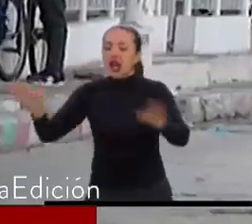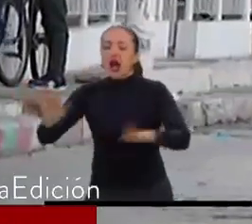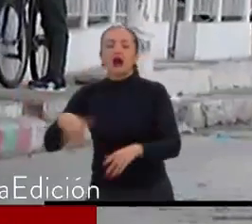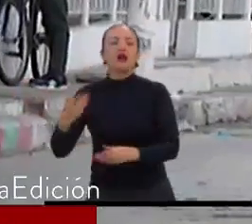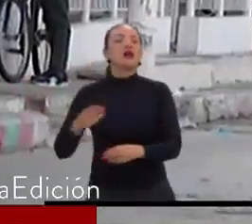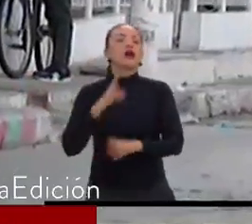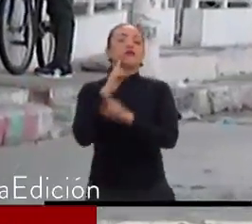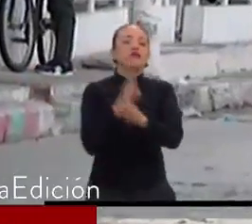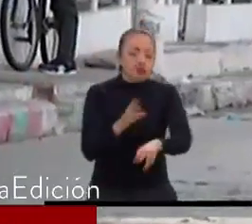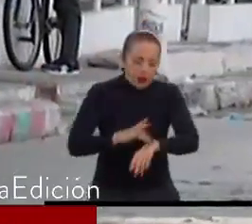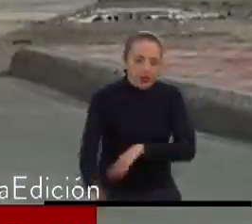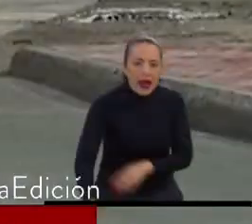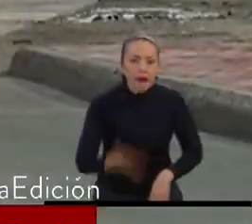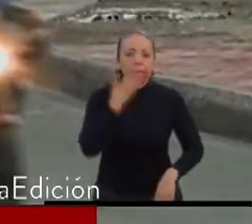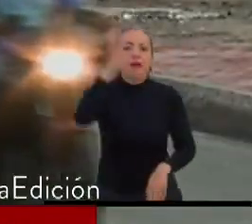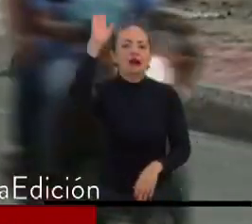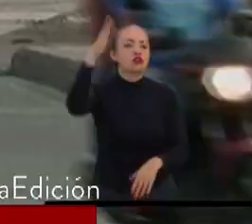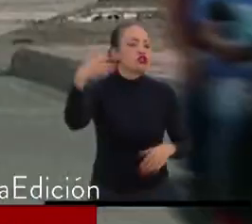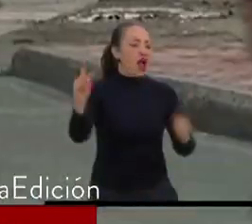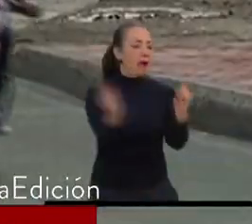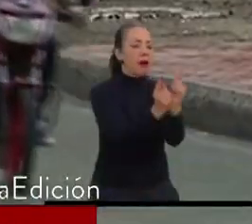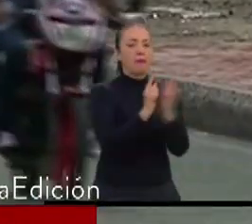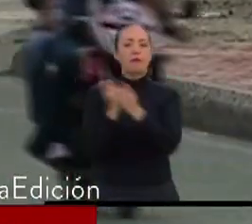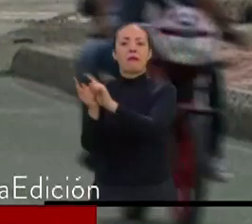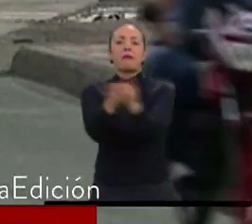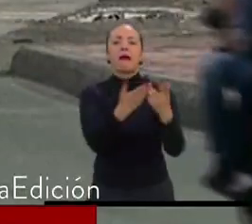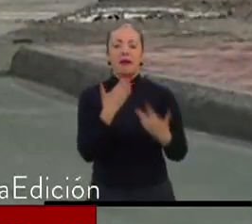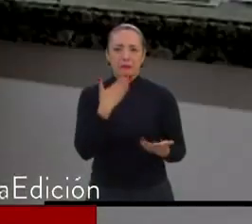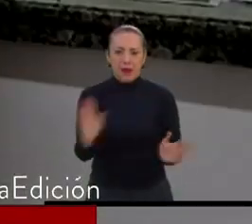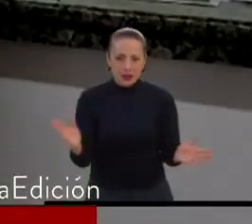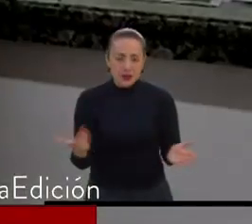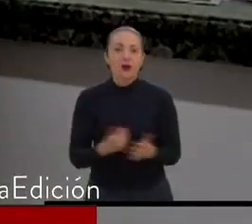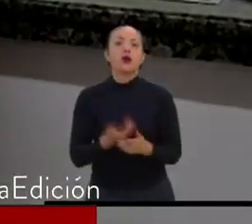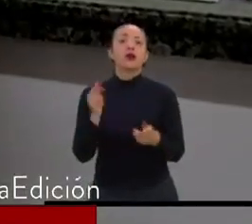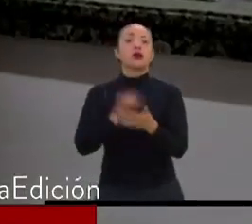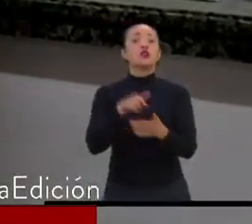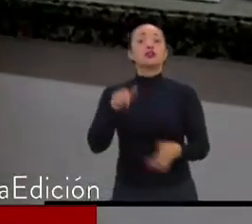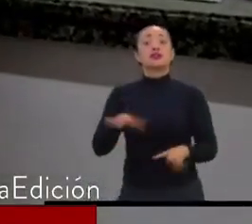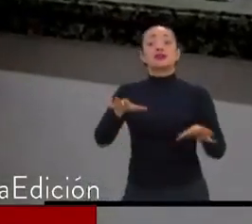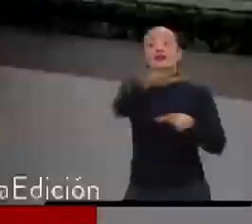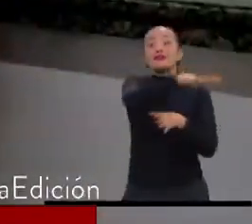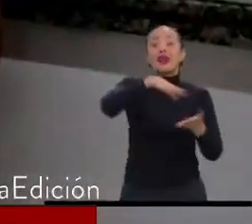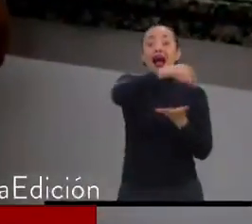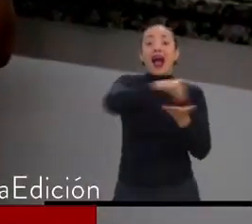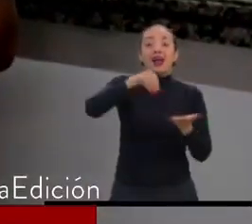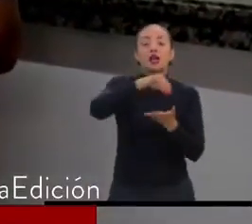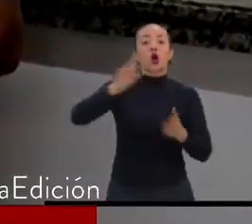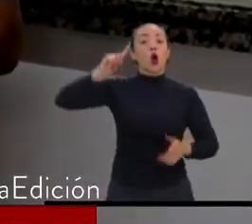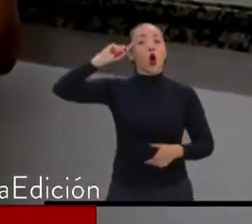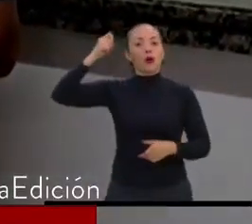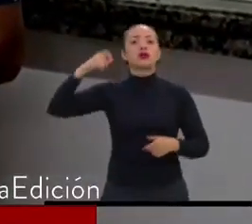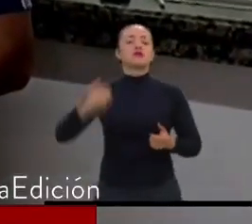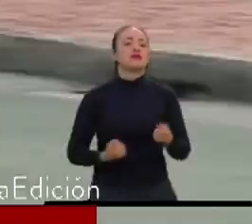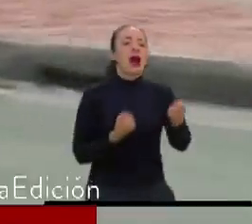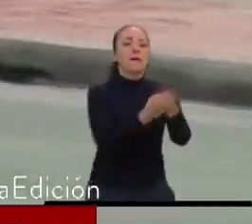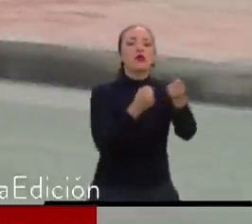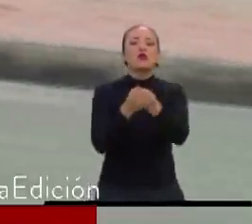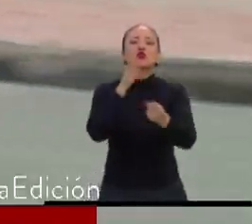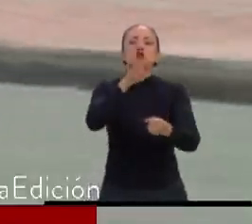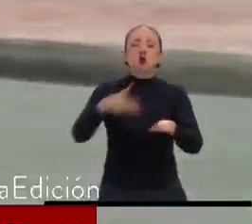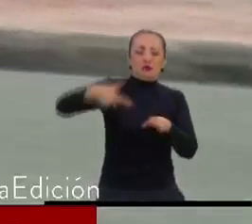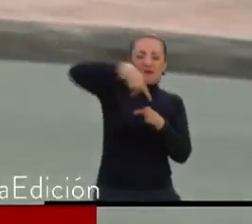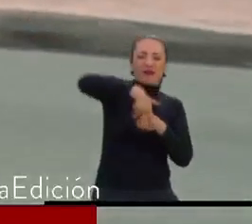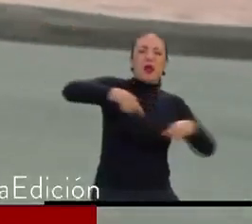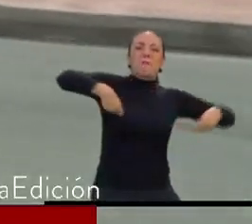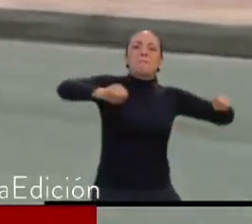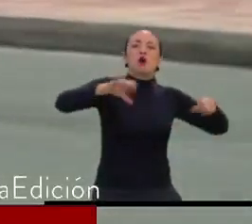los otros familiares estaban enfermos. En varios municipios del Atlántico, la gobernación comenzó la entrega de ayudas a mototaxistas para que no